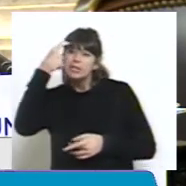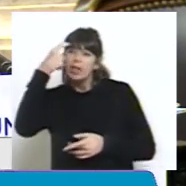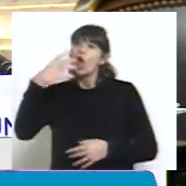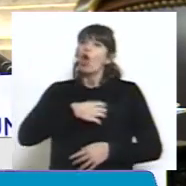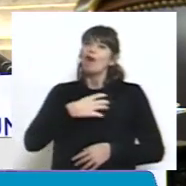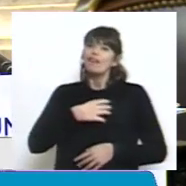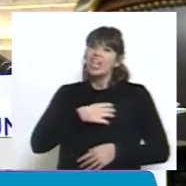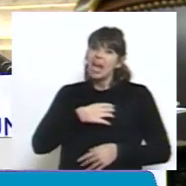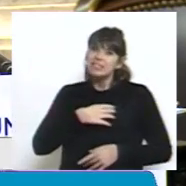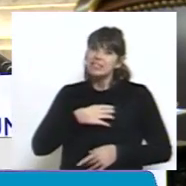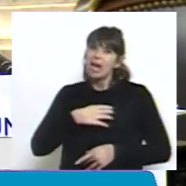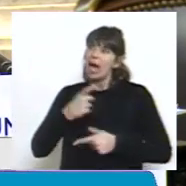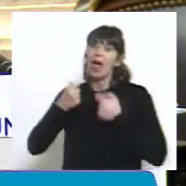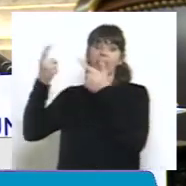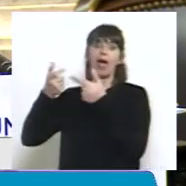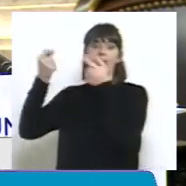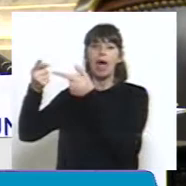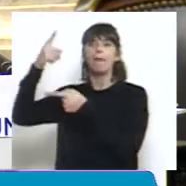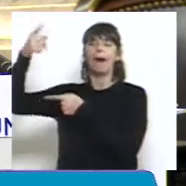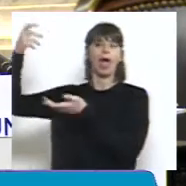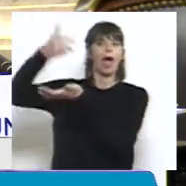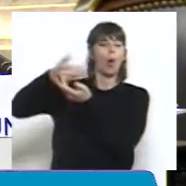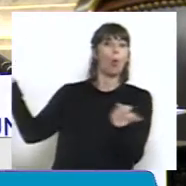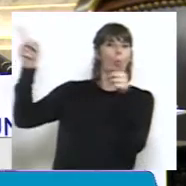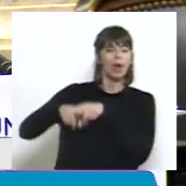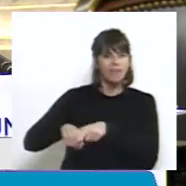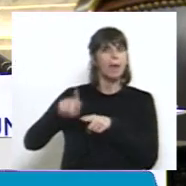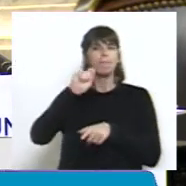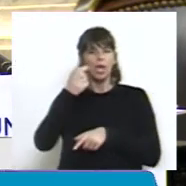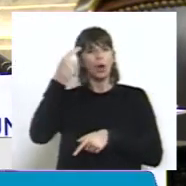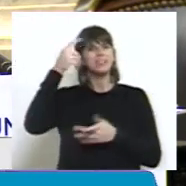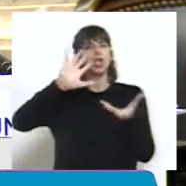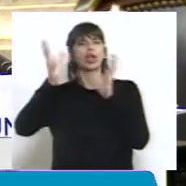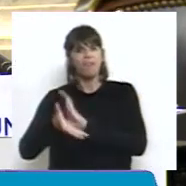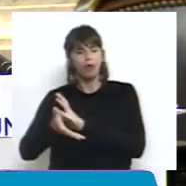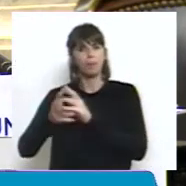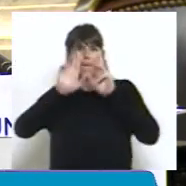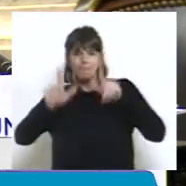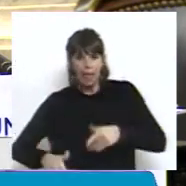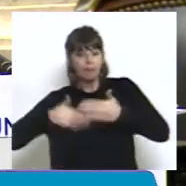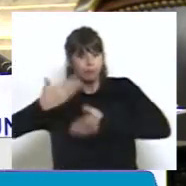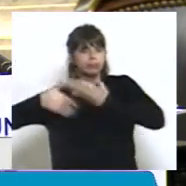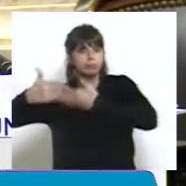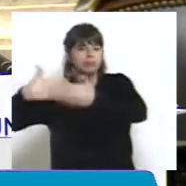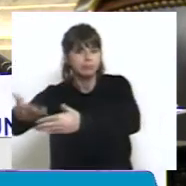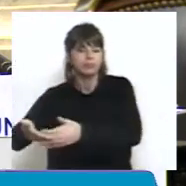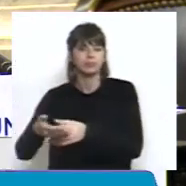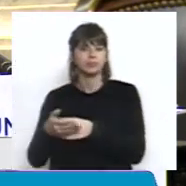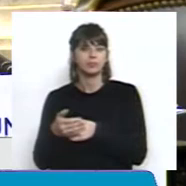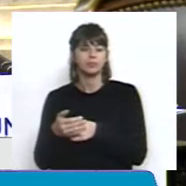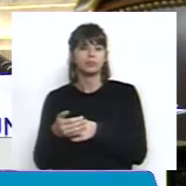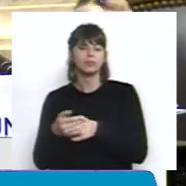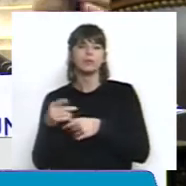los inversores, avanzáramos en tomar medidas para terminar de cerrar los canales por los cuales